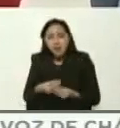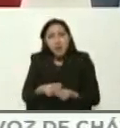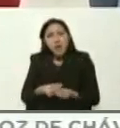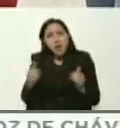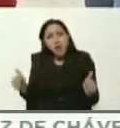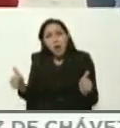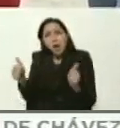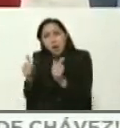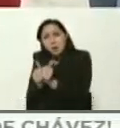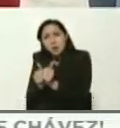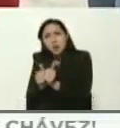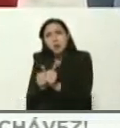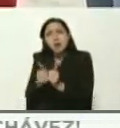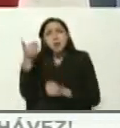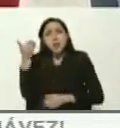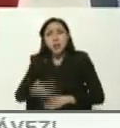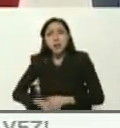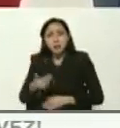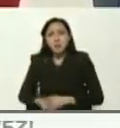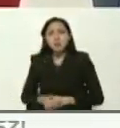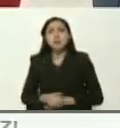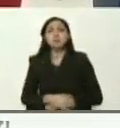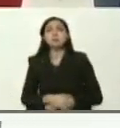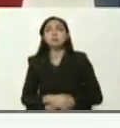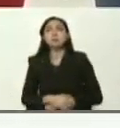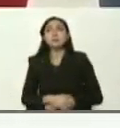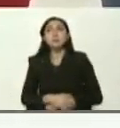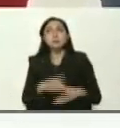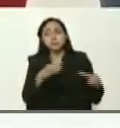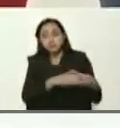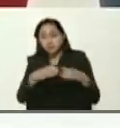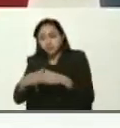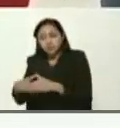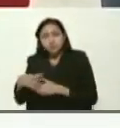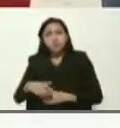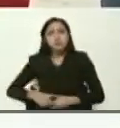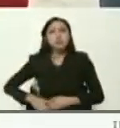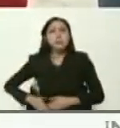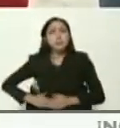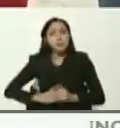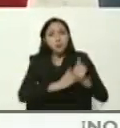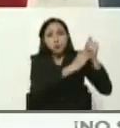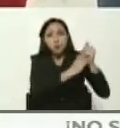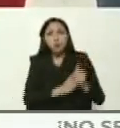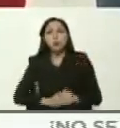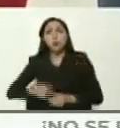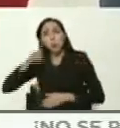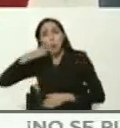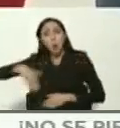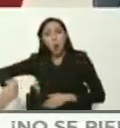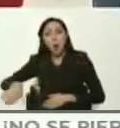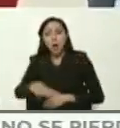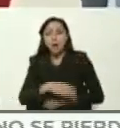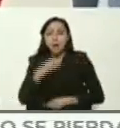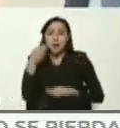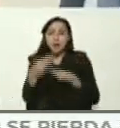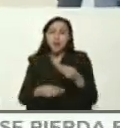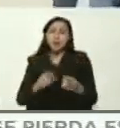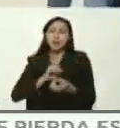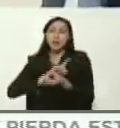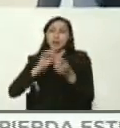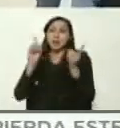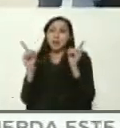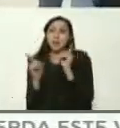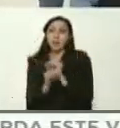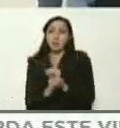una importante representación de voceros y voceras del poder popular que han hecho posible la transformación